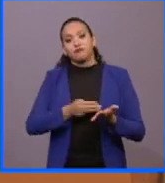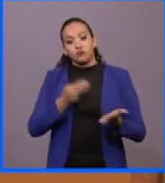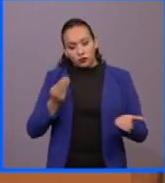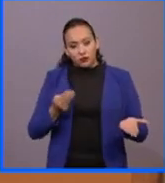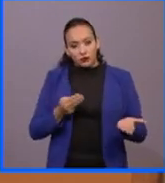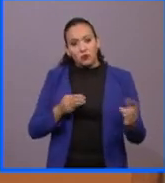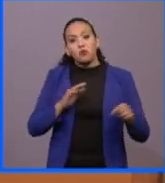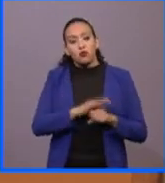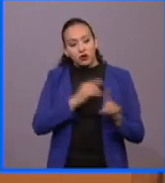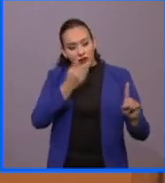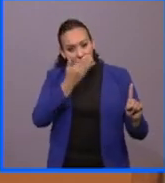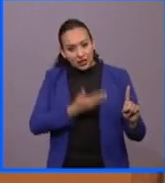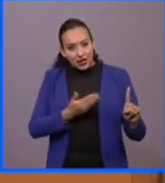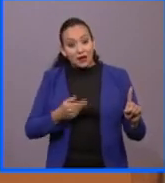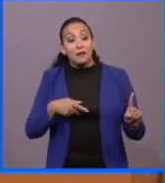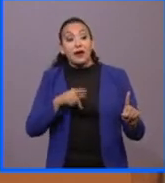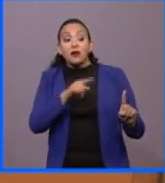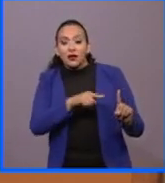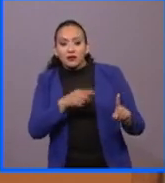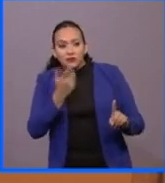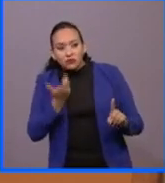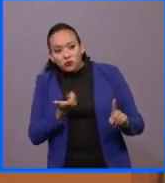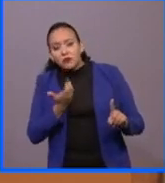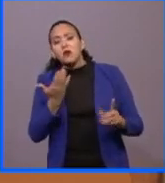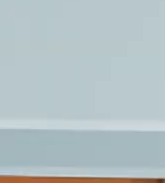sus condiciones socioeconómicas.